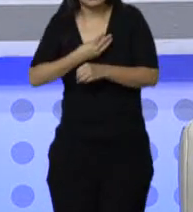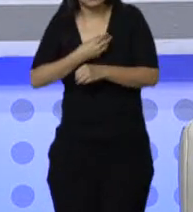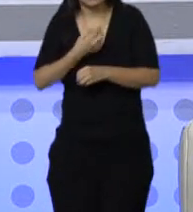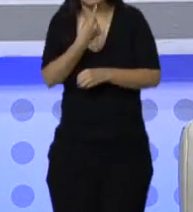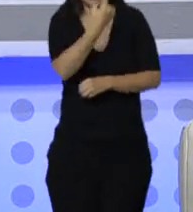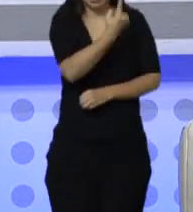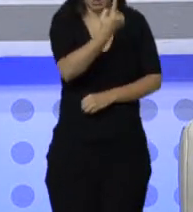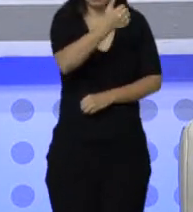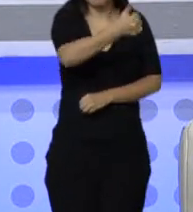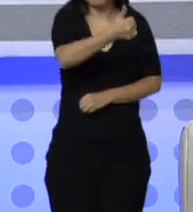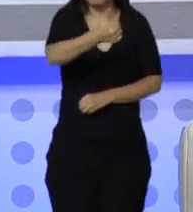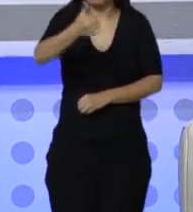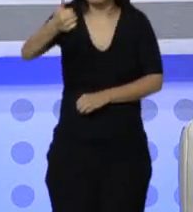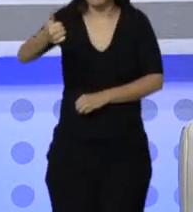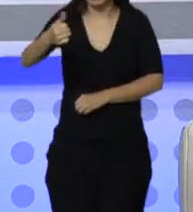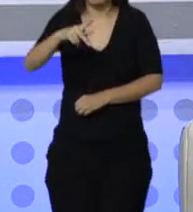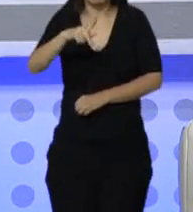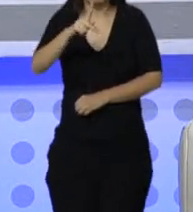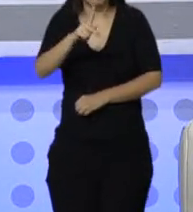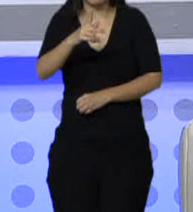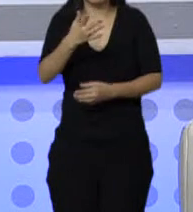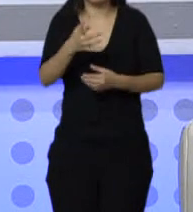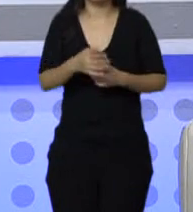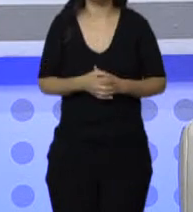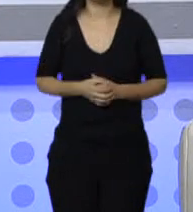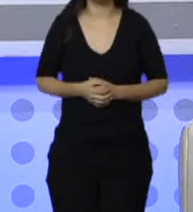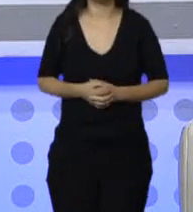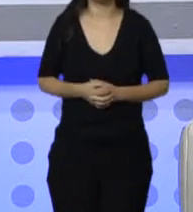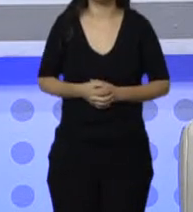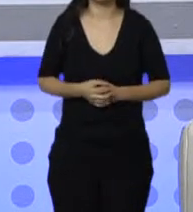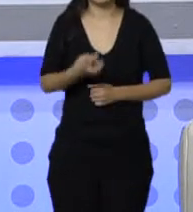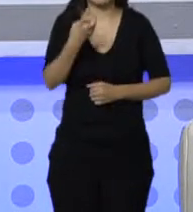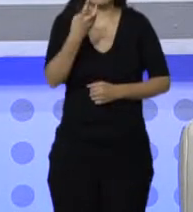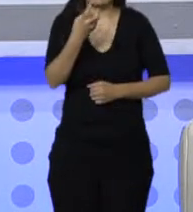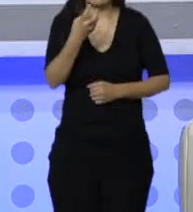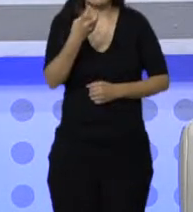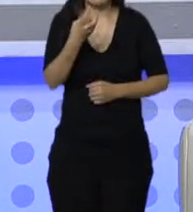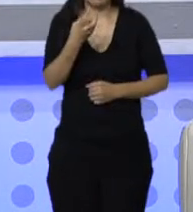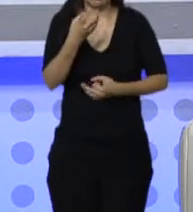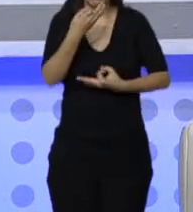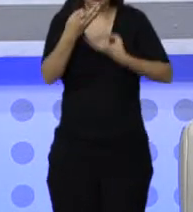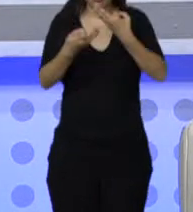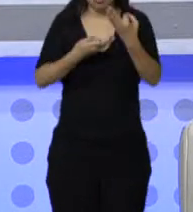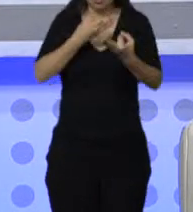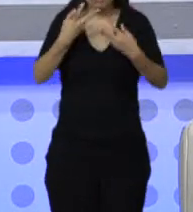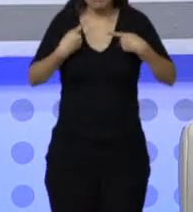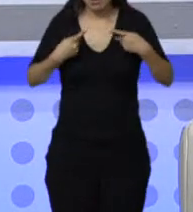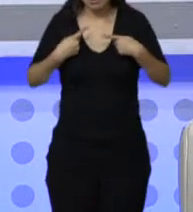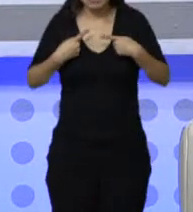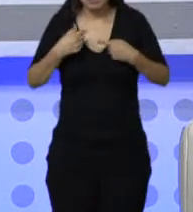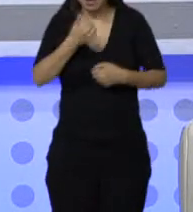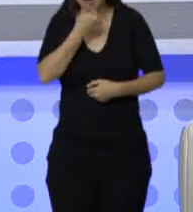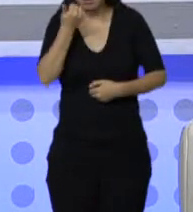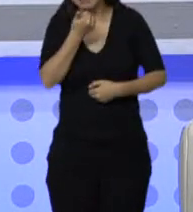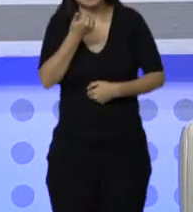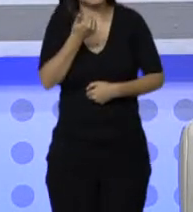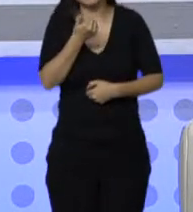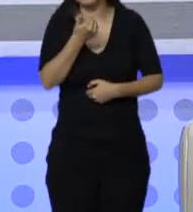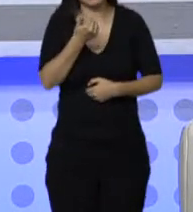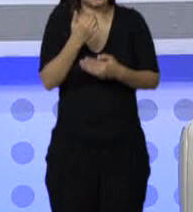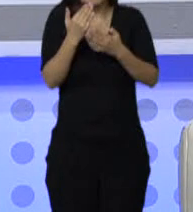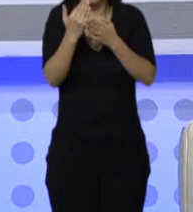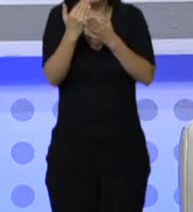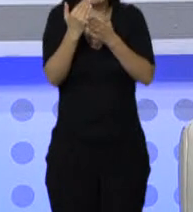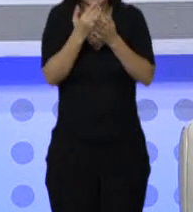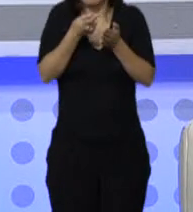casos pero le aseguro que no es ni el mínimo porcentaje de la población estudiantil en educación básica